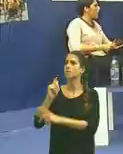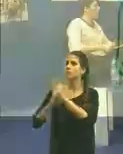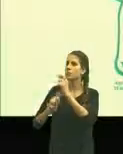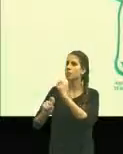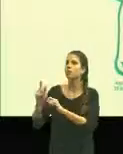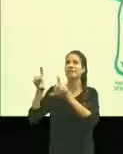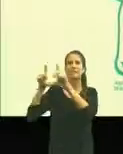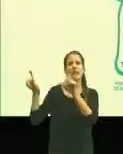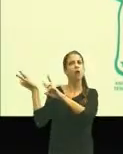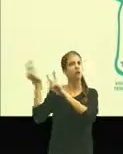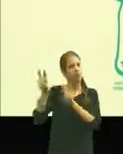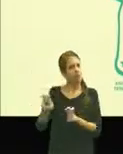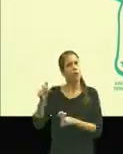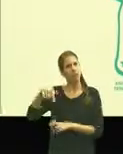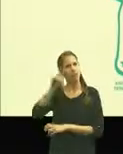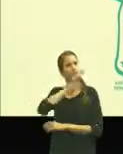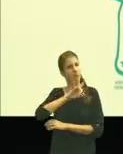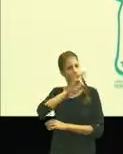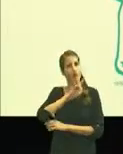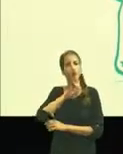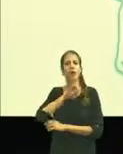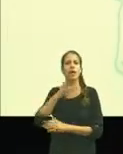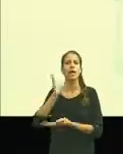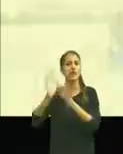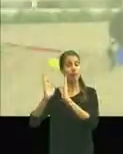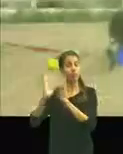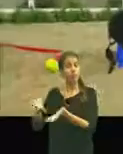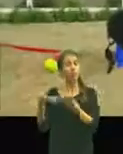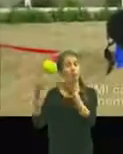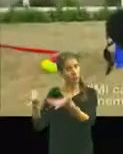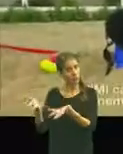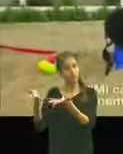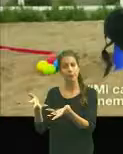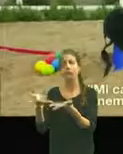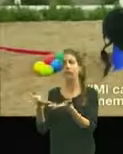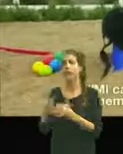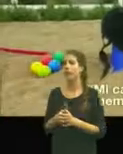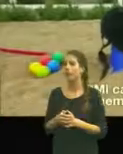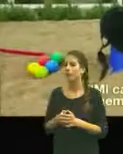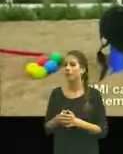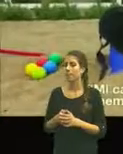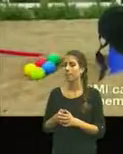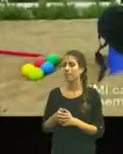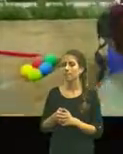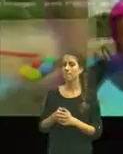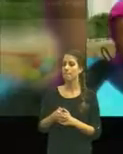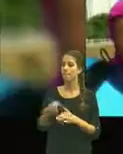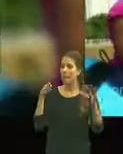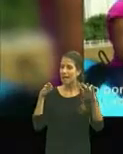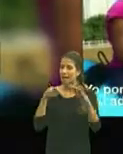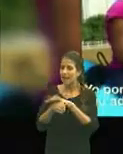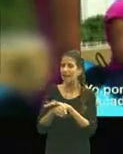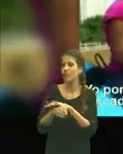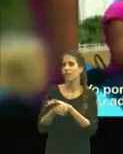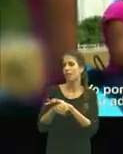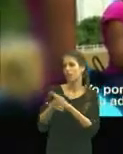novedosa, única, podríamos decir, en Canarias, que puede ofrecer estas terapias, ¿cómo favorecer o seguir trabajando en esa